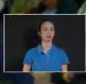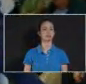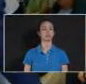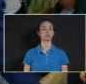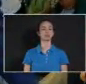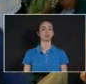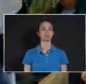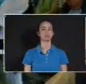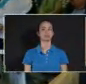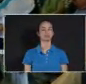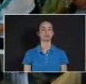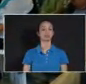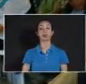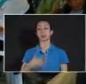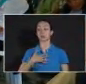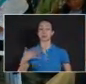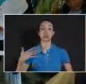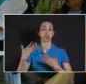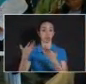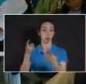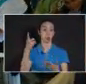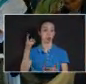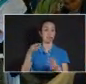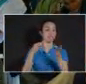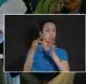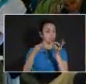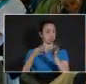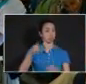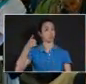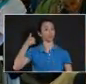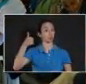Ya me dieron aquí una muy buena explicación.